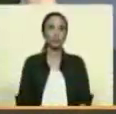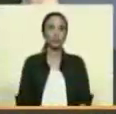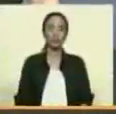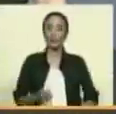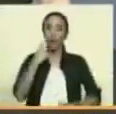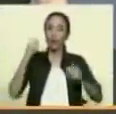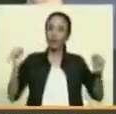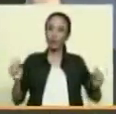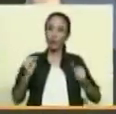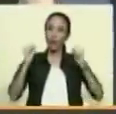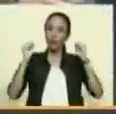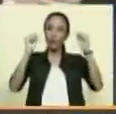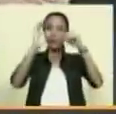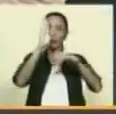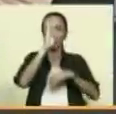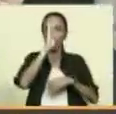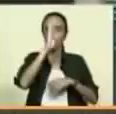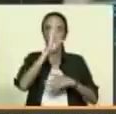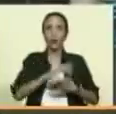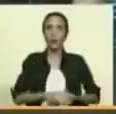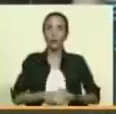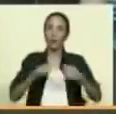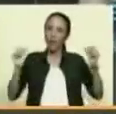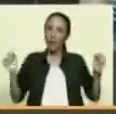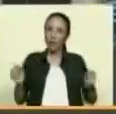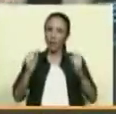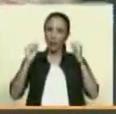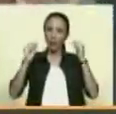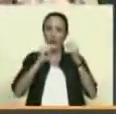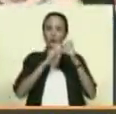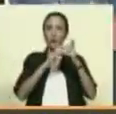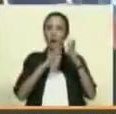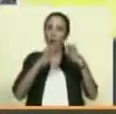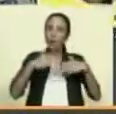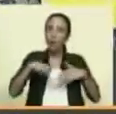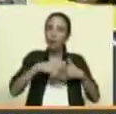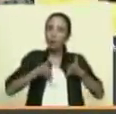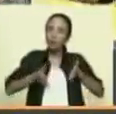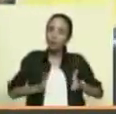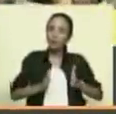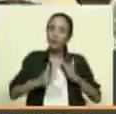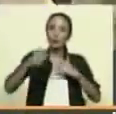¡Que viva la lucha histórica del pueblo de Barinas!